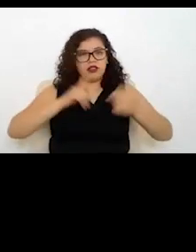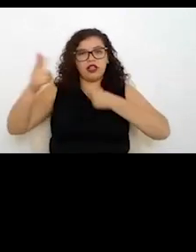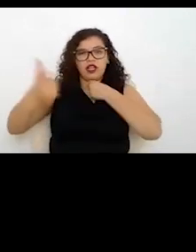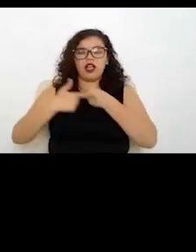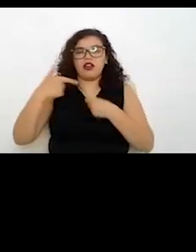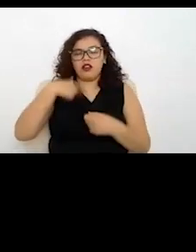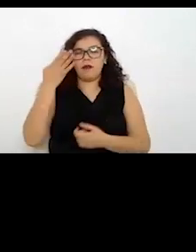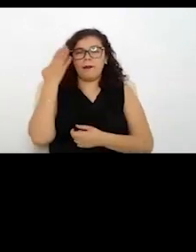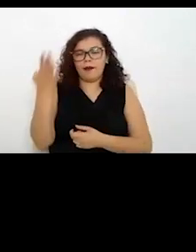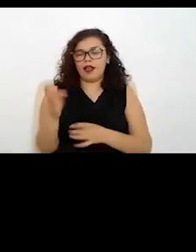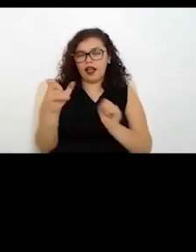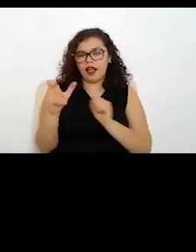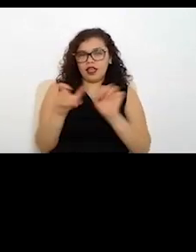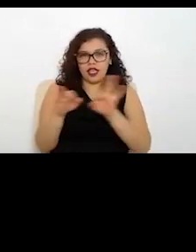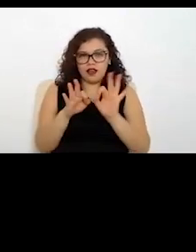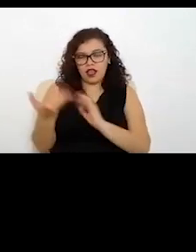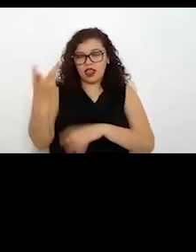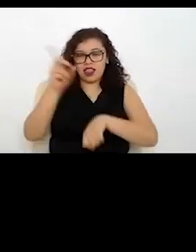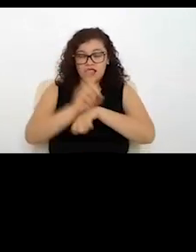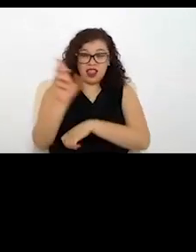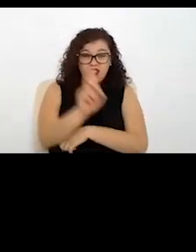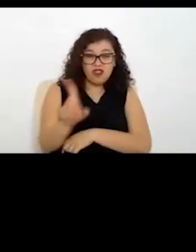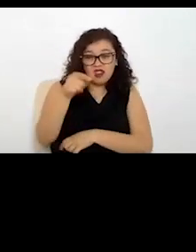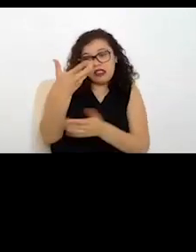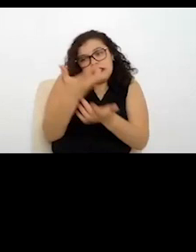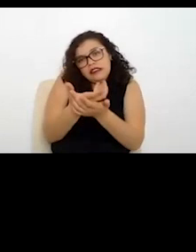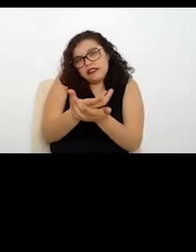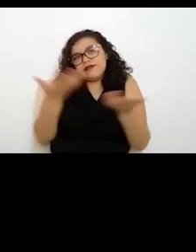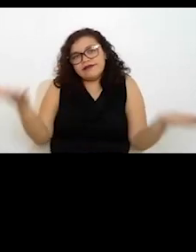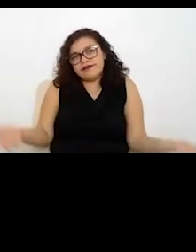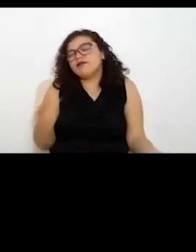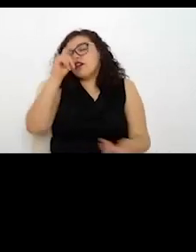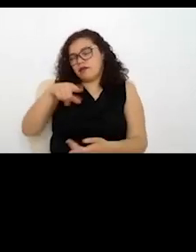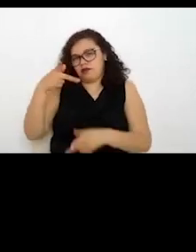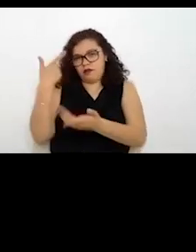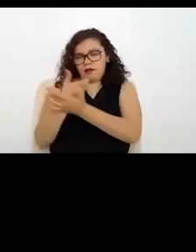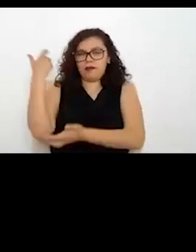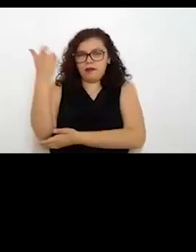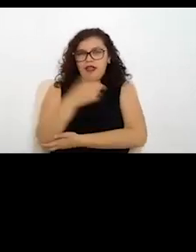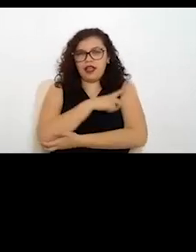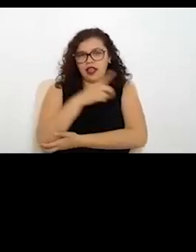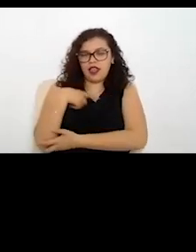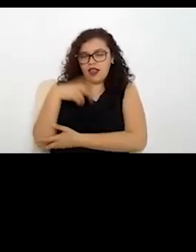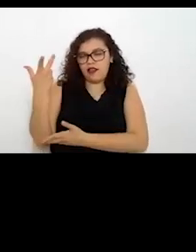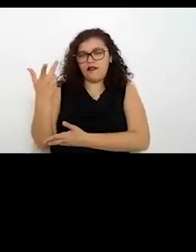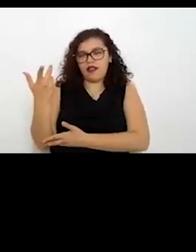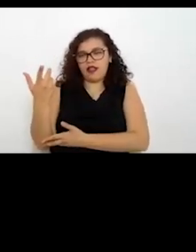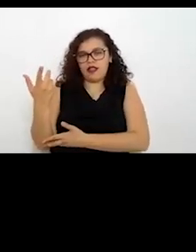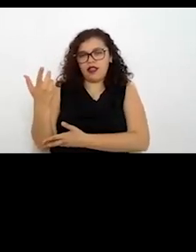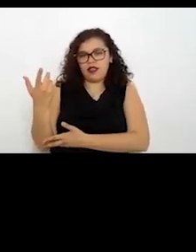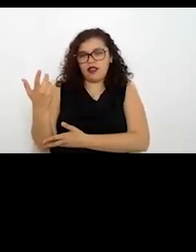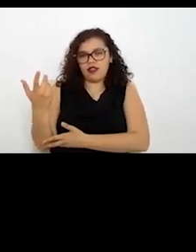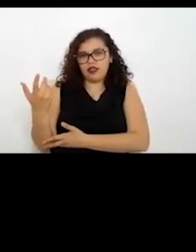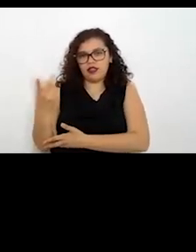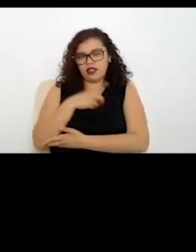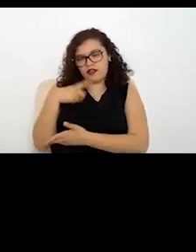solicita que haga unas labores en día domingo y que resulta ser su día de descanso, bueno, también parte del salario corresponden a estas primas que se tienen que pagar, como